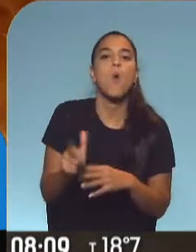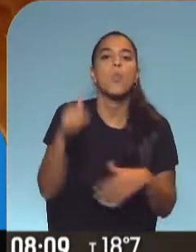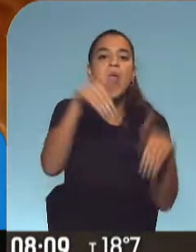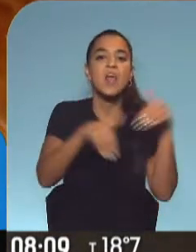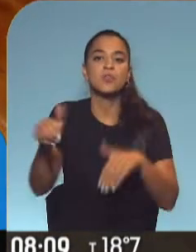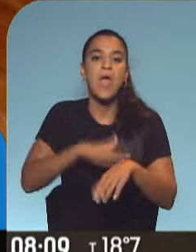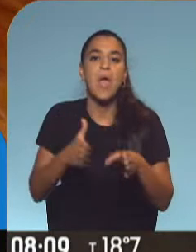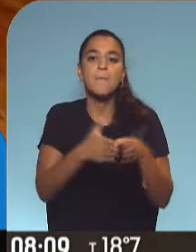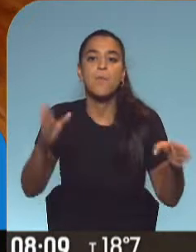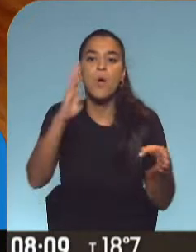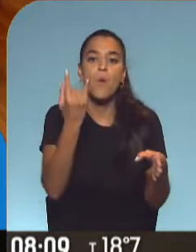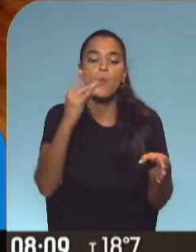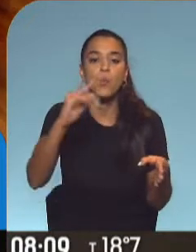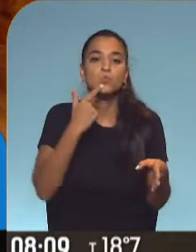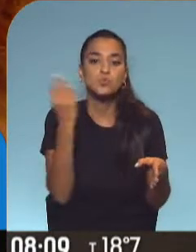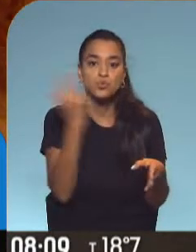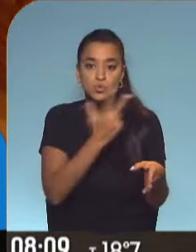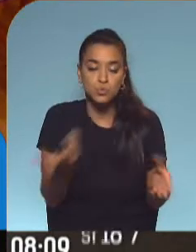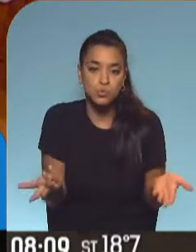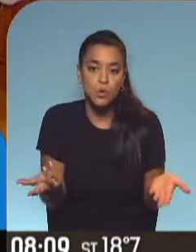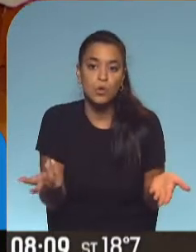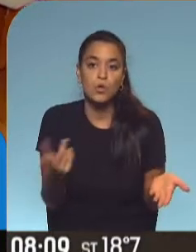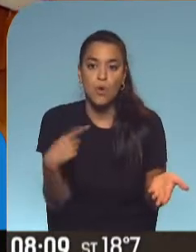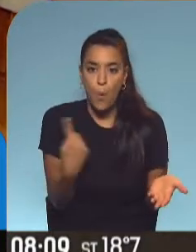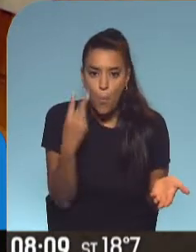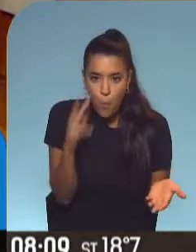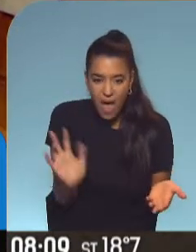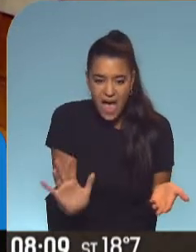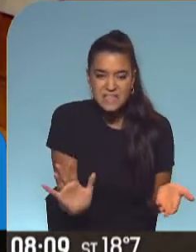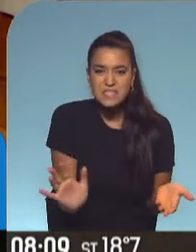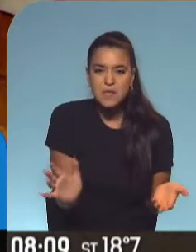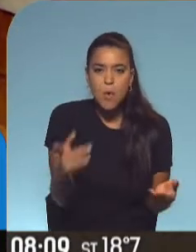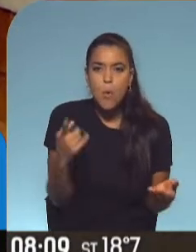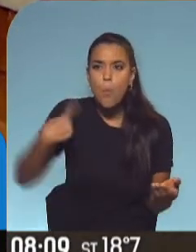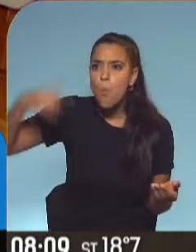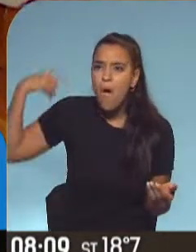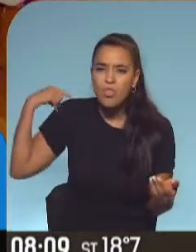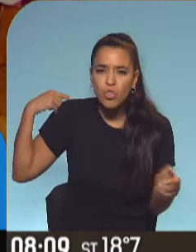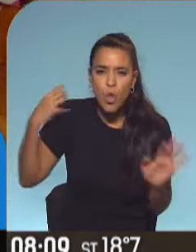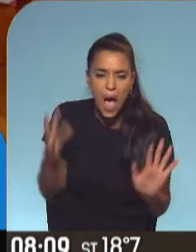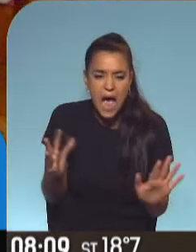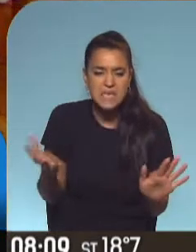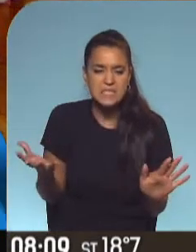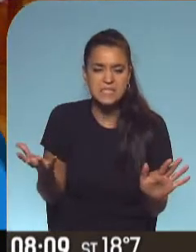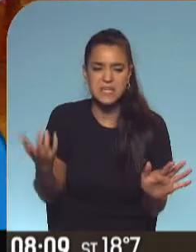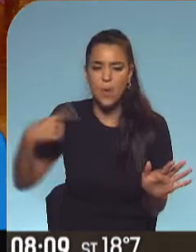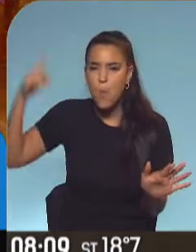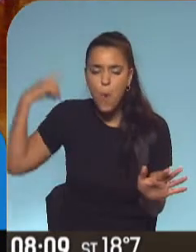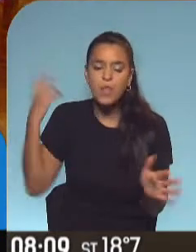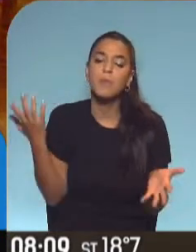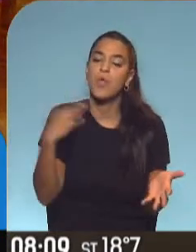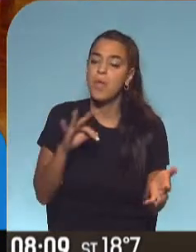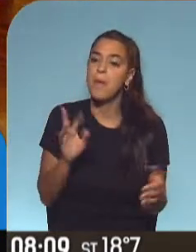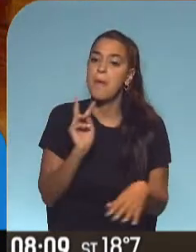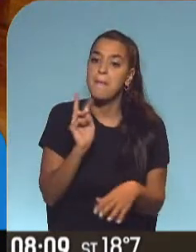la época de Bush o Al Gore, etcétera. Y uno ve eso y dice, ¿cuándo ha pasado algo así? Etcétera. Entonces, hay que tenerle